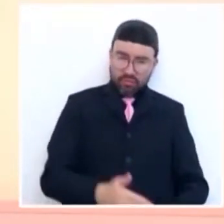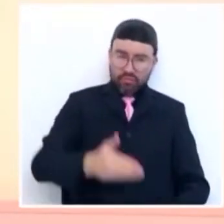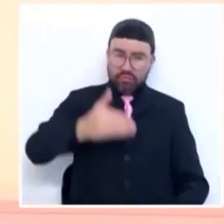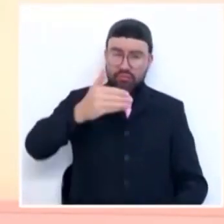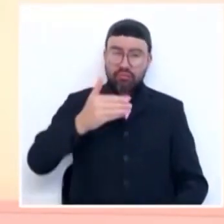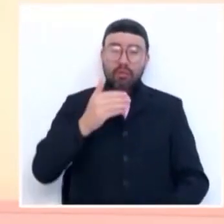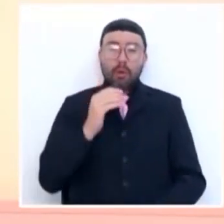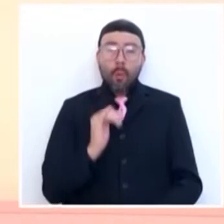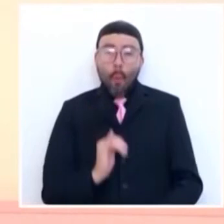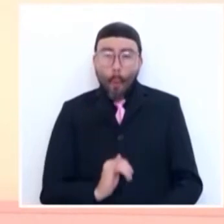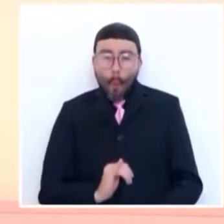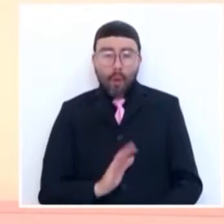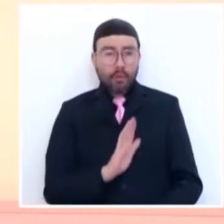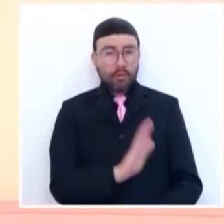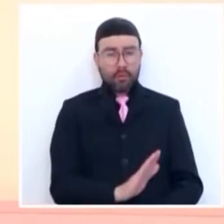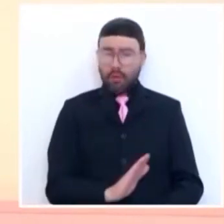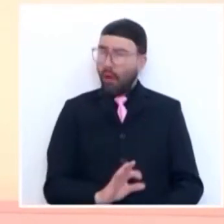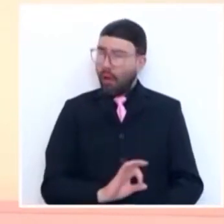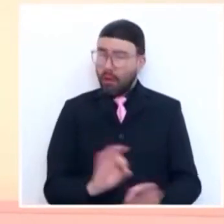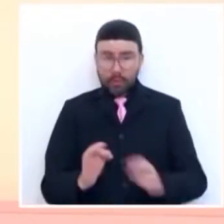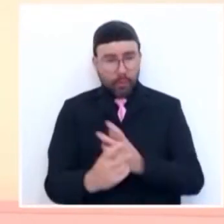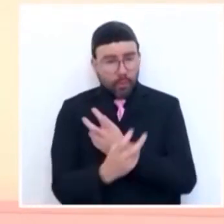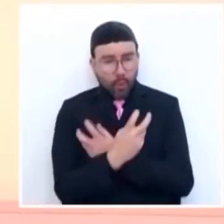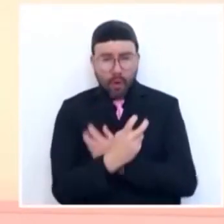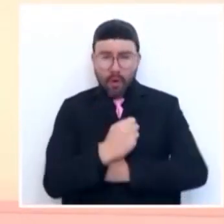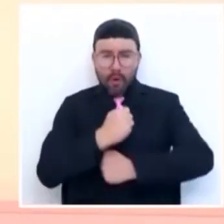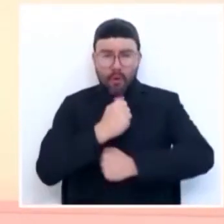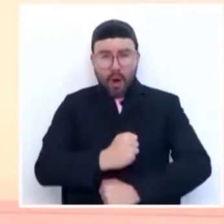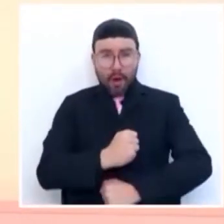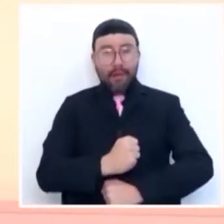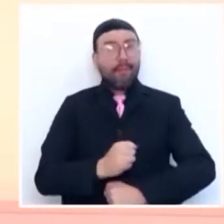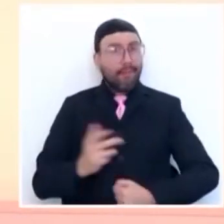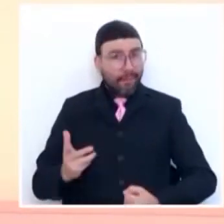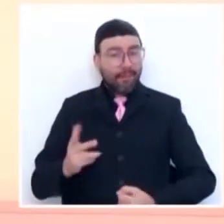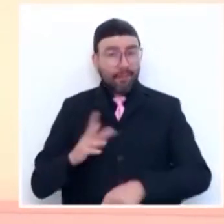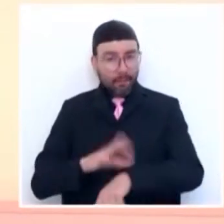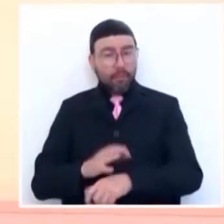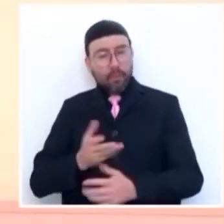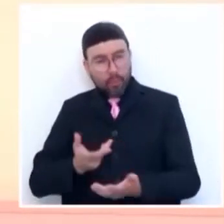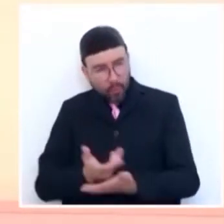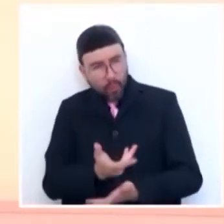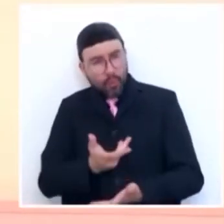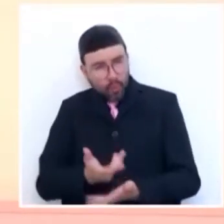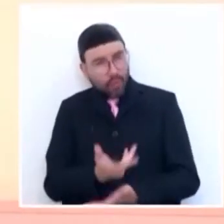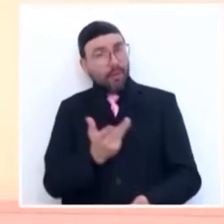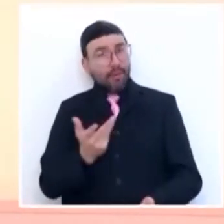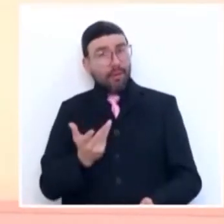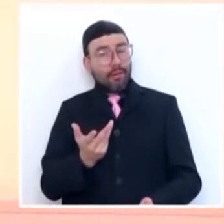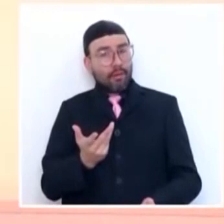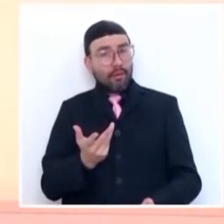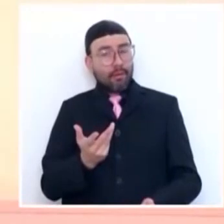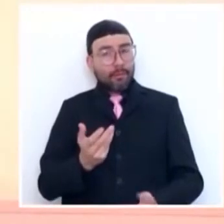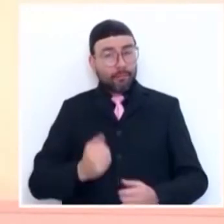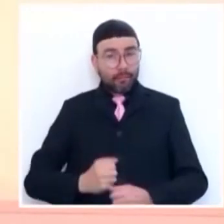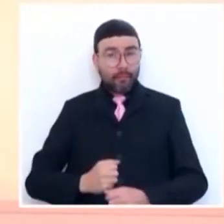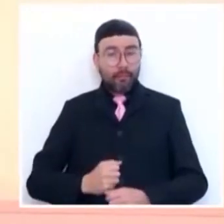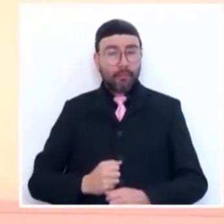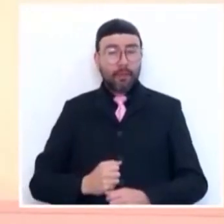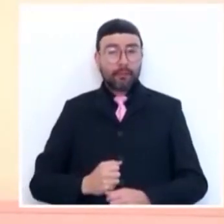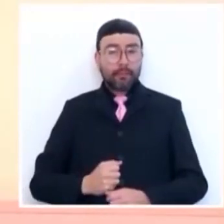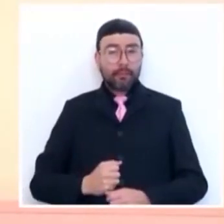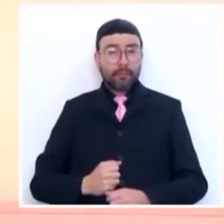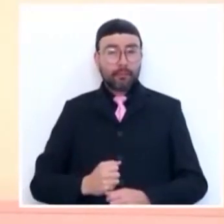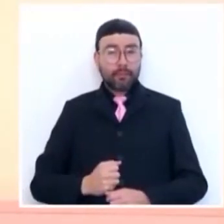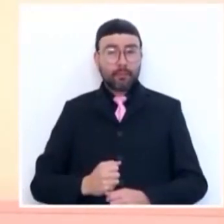sin osteomalacia, que sus huesos sean fuertes y se desarrolle adecuadamente. Y es hasta ahí lo